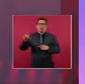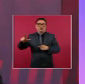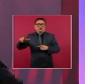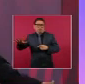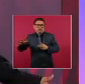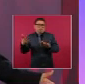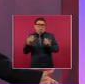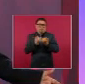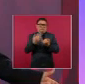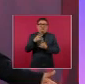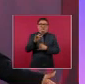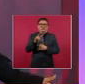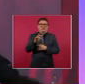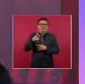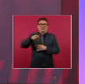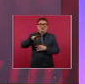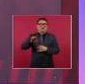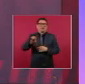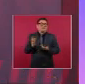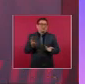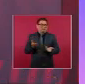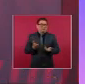y hasta Palenque.